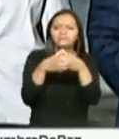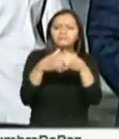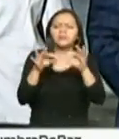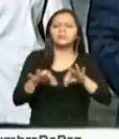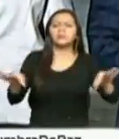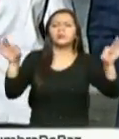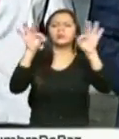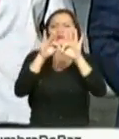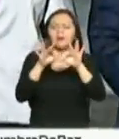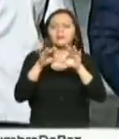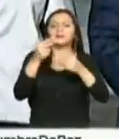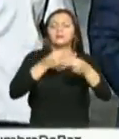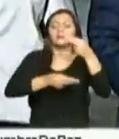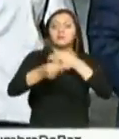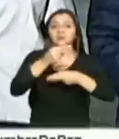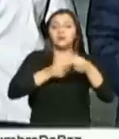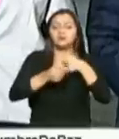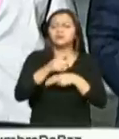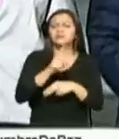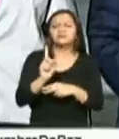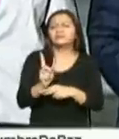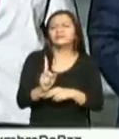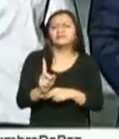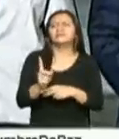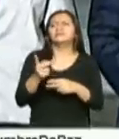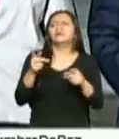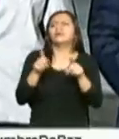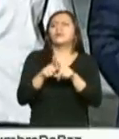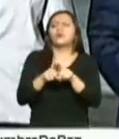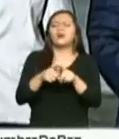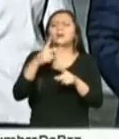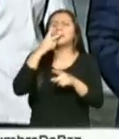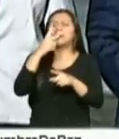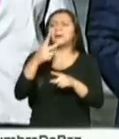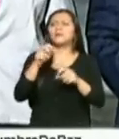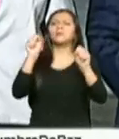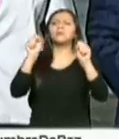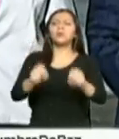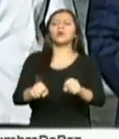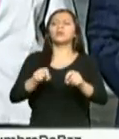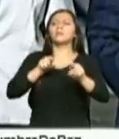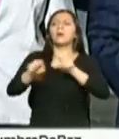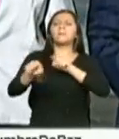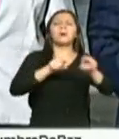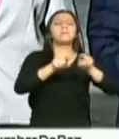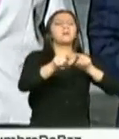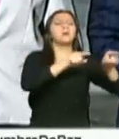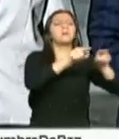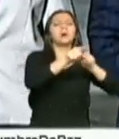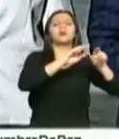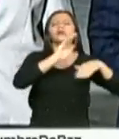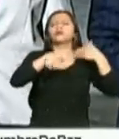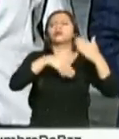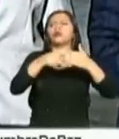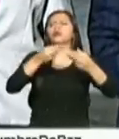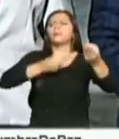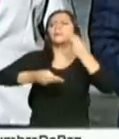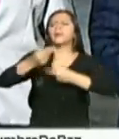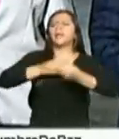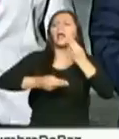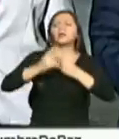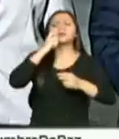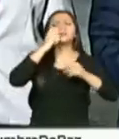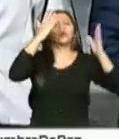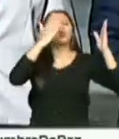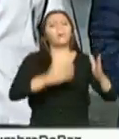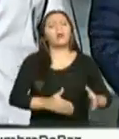mercados, donde no busquemos, como la globalización neoliberal, tan solo crear un mercado planetario,